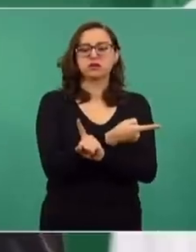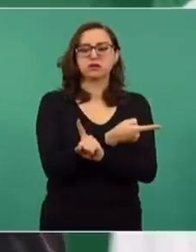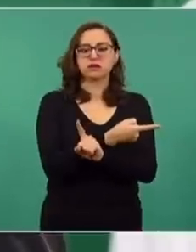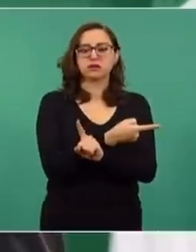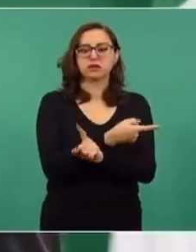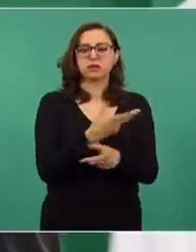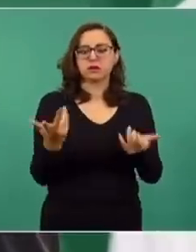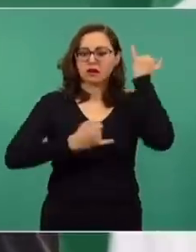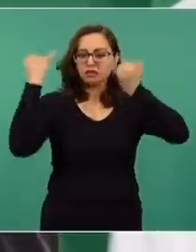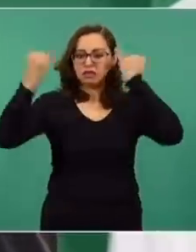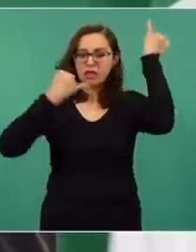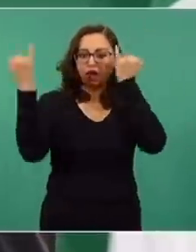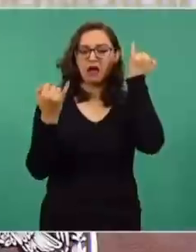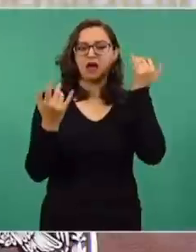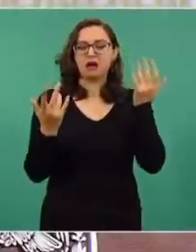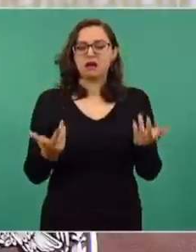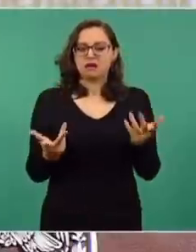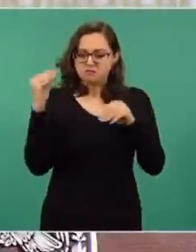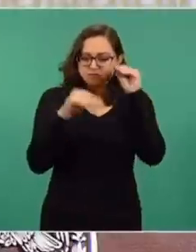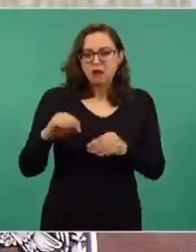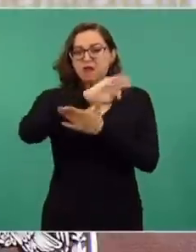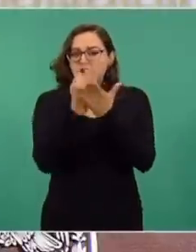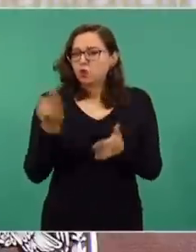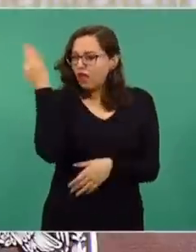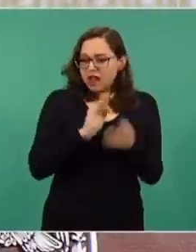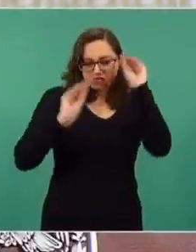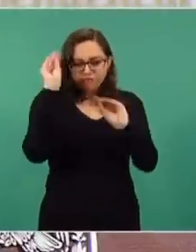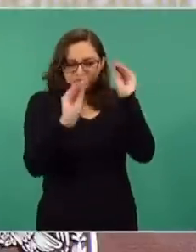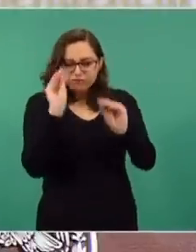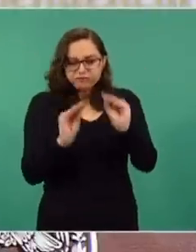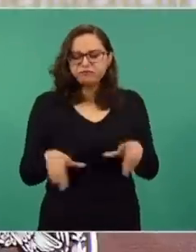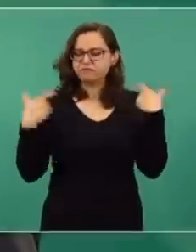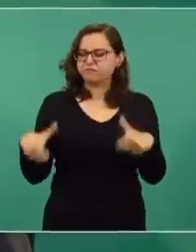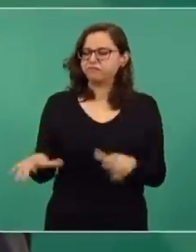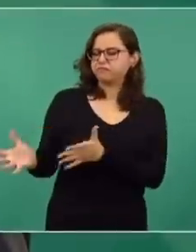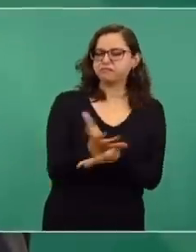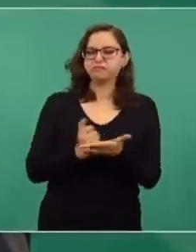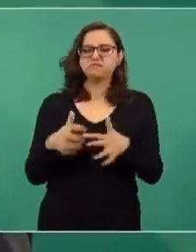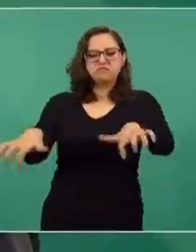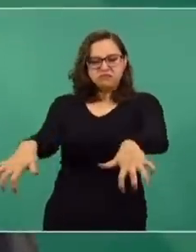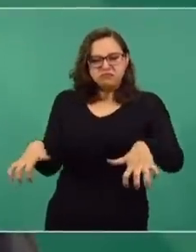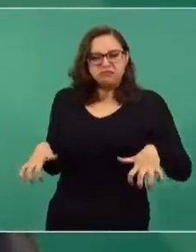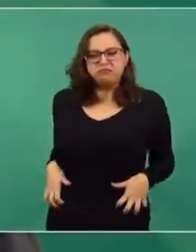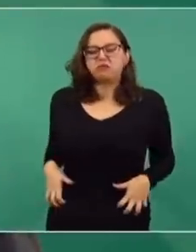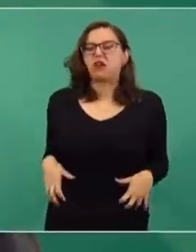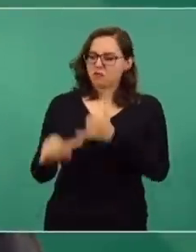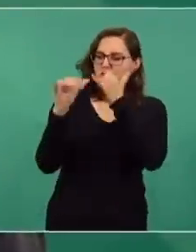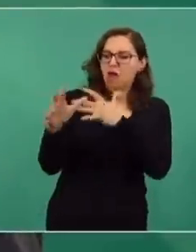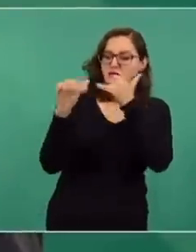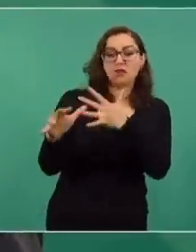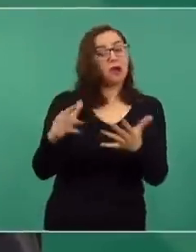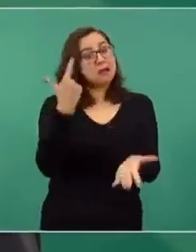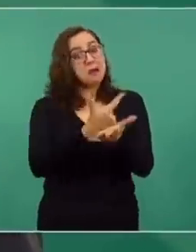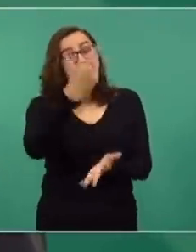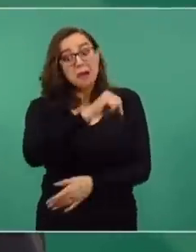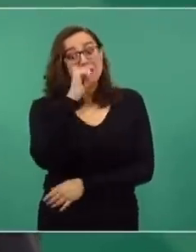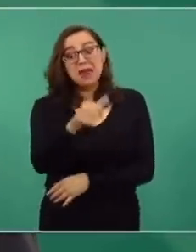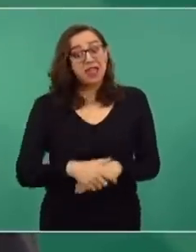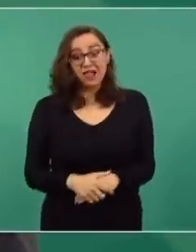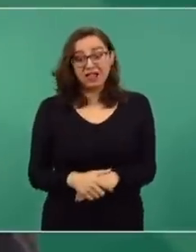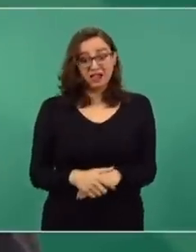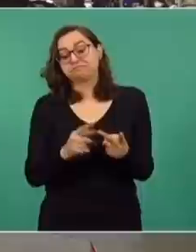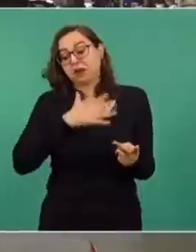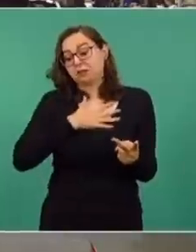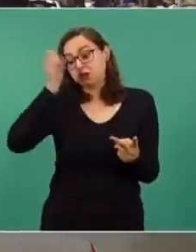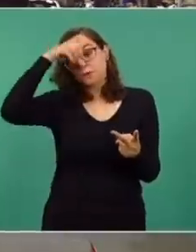inventan, alteran facturas que se hacen inmensamente ricos con la defraudación fiscal, porque se les afecta en sus